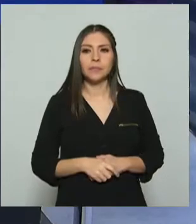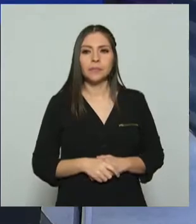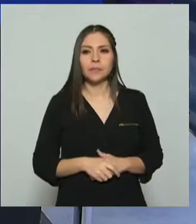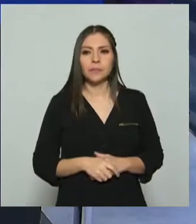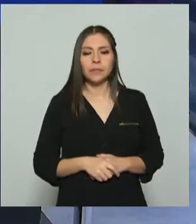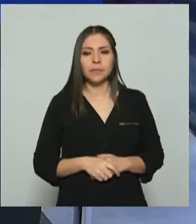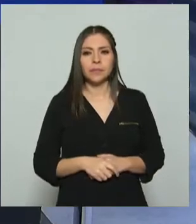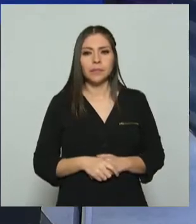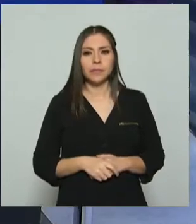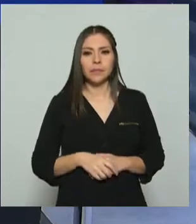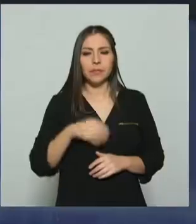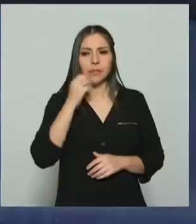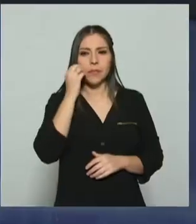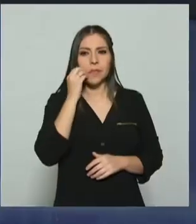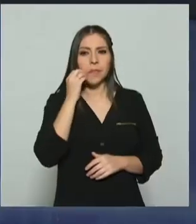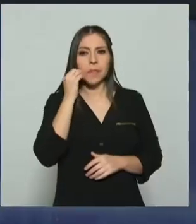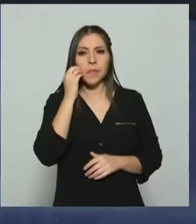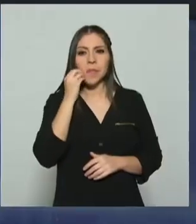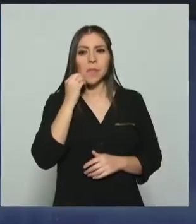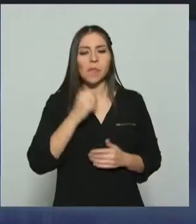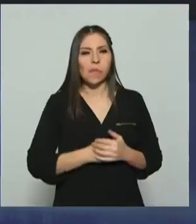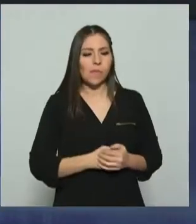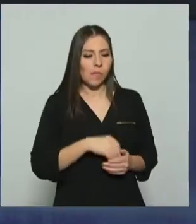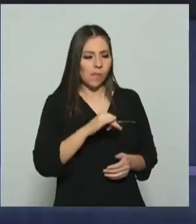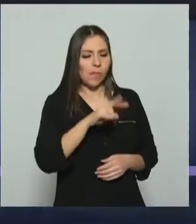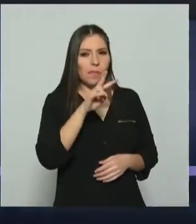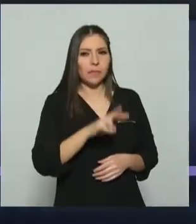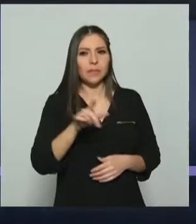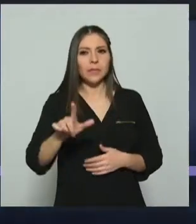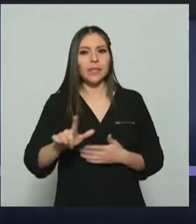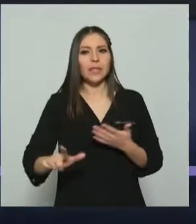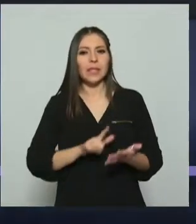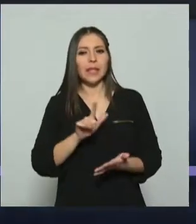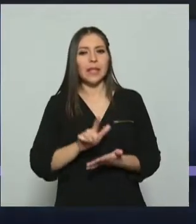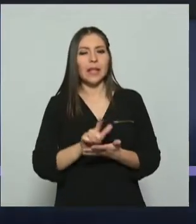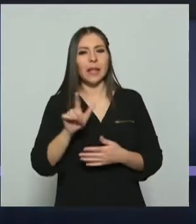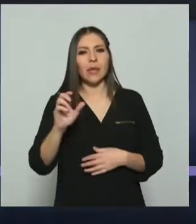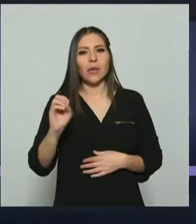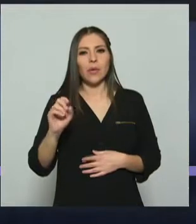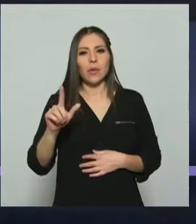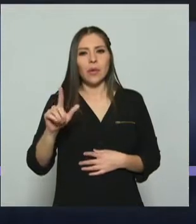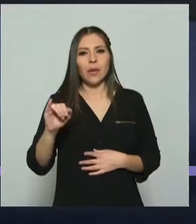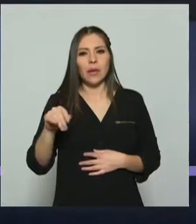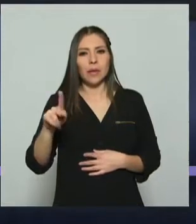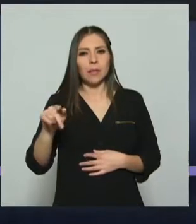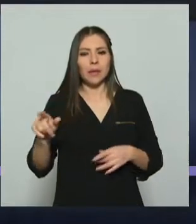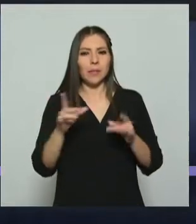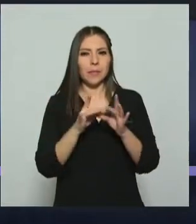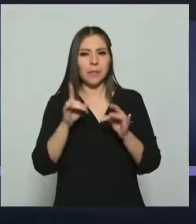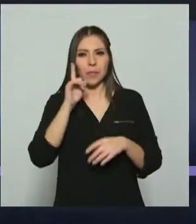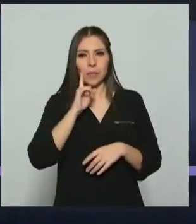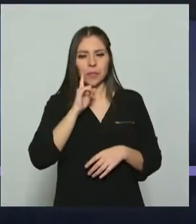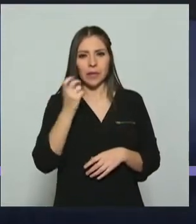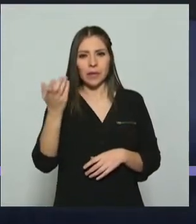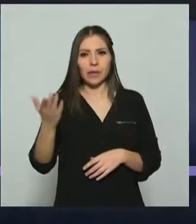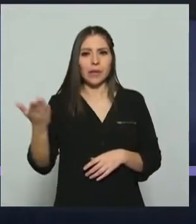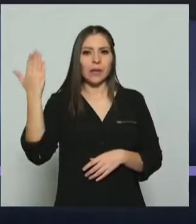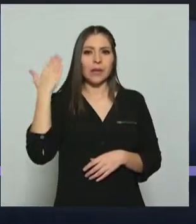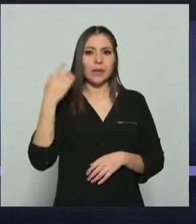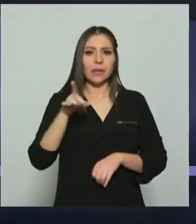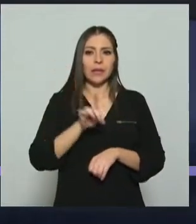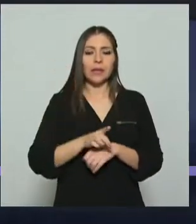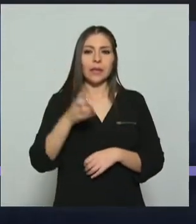Fíjate, justamente esta ley, que se le conoce como Ley Olimpia, por lo que señalas tú de esta chica Olimpia, se aprobó el 3 de